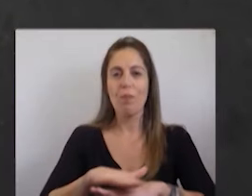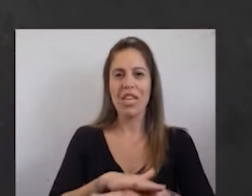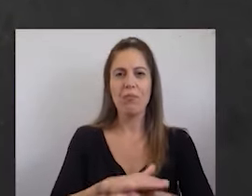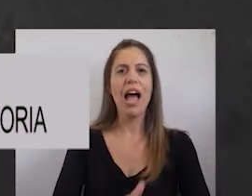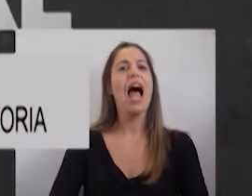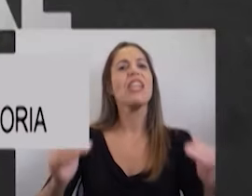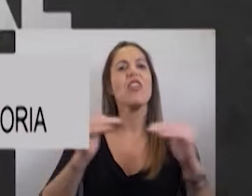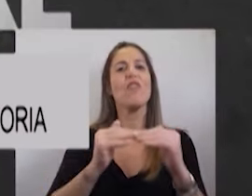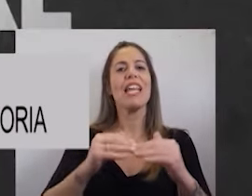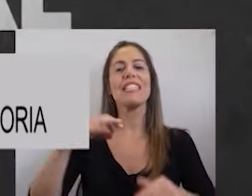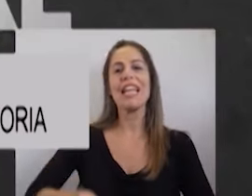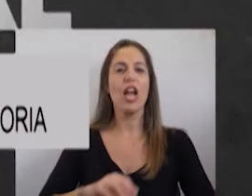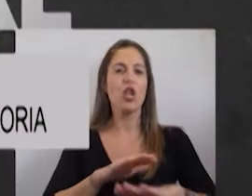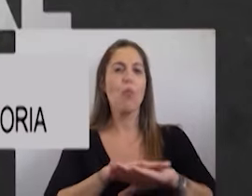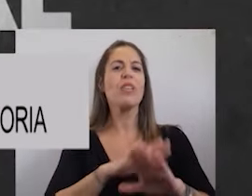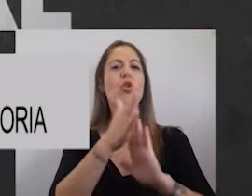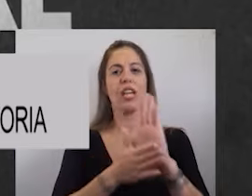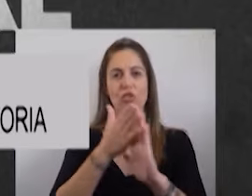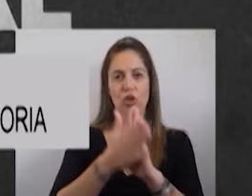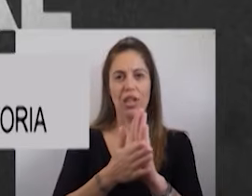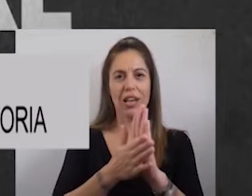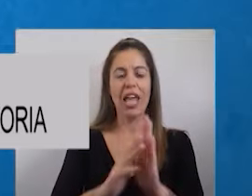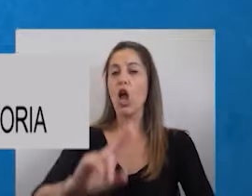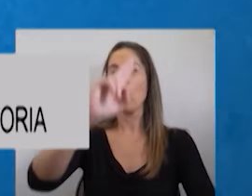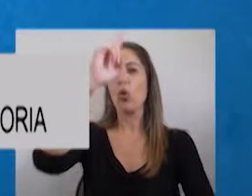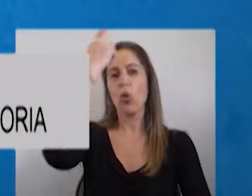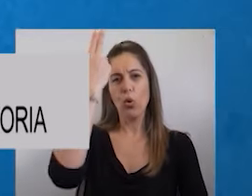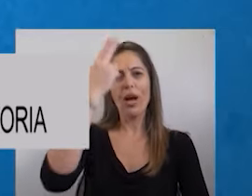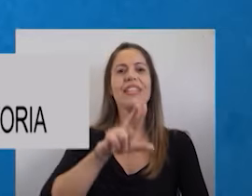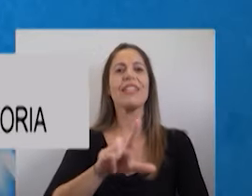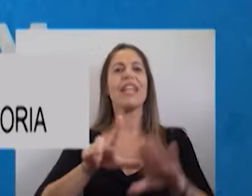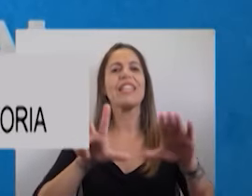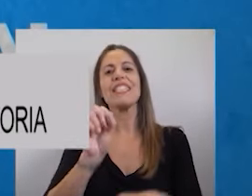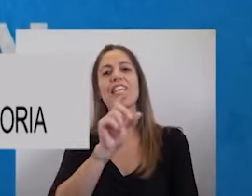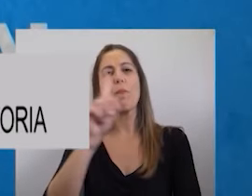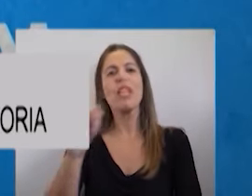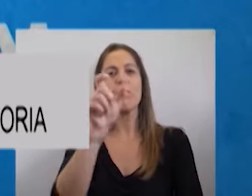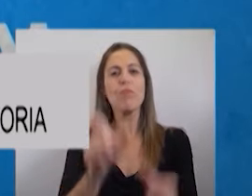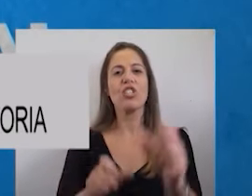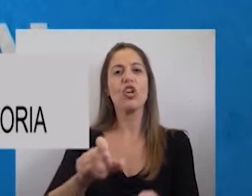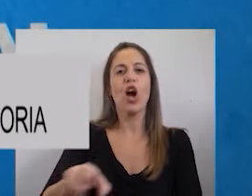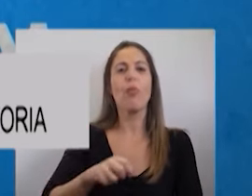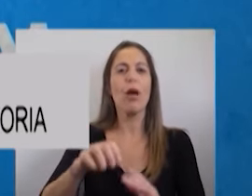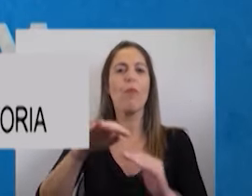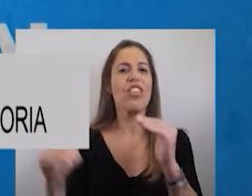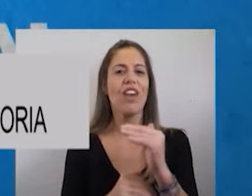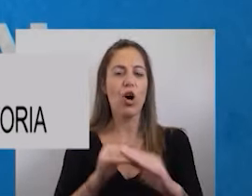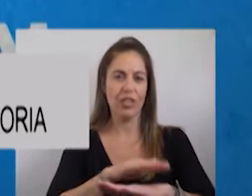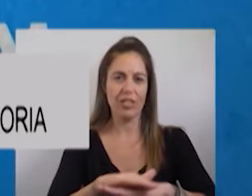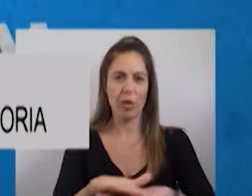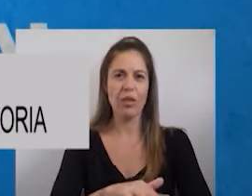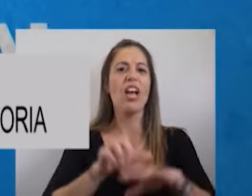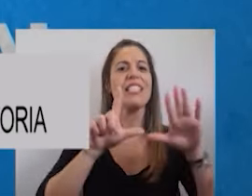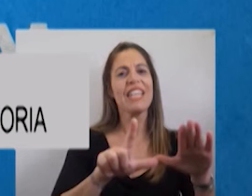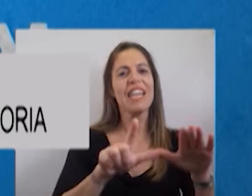mínimas a nivel del salario mínimo nacional. En Uruguay, 300.000 personas cobran por debajo de ese mínimo